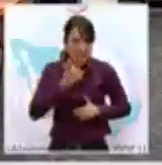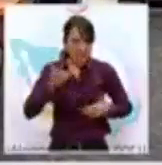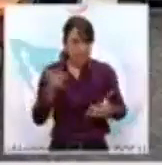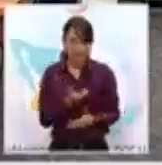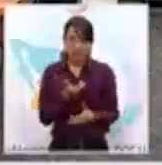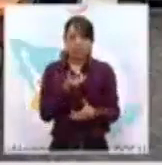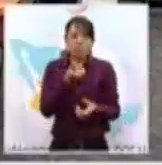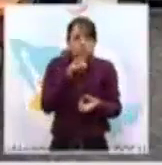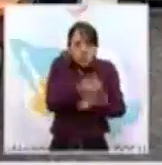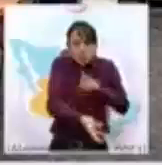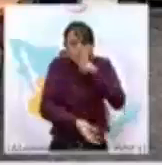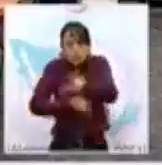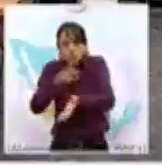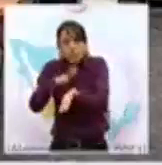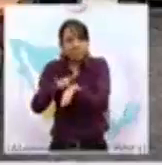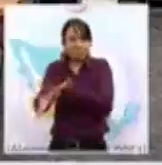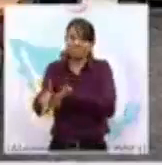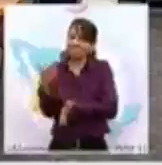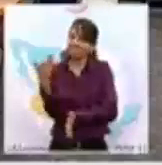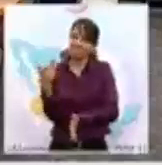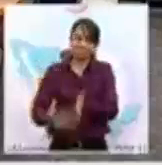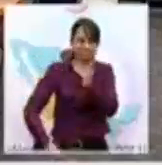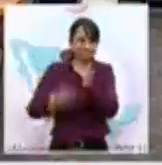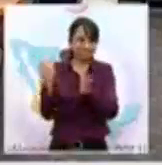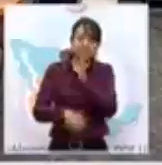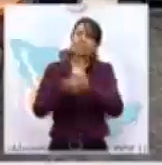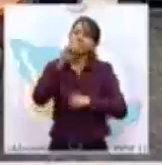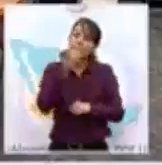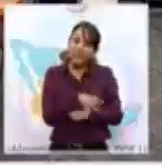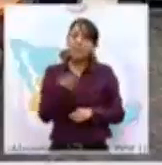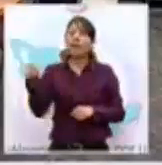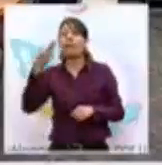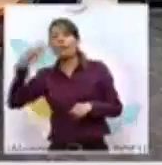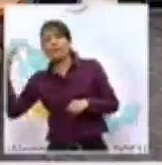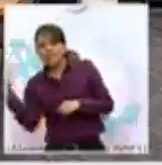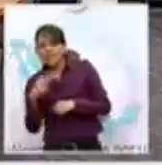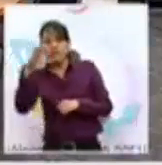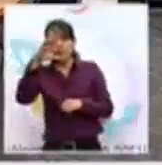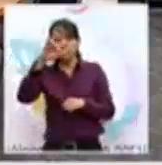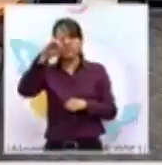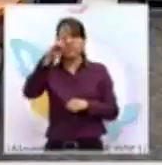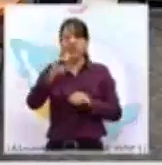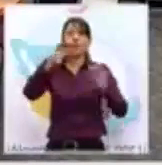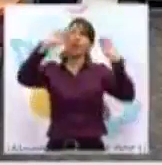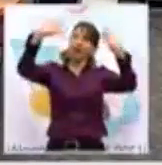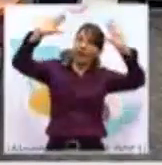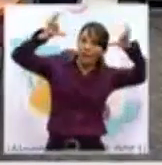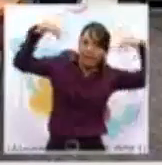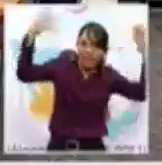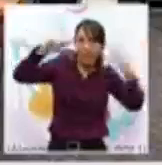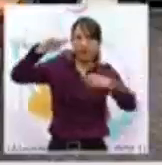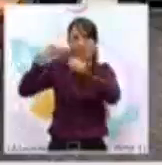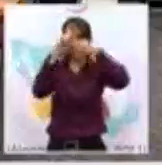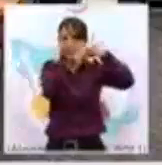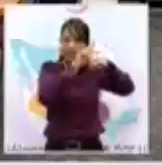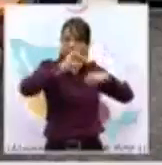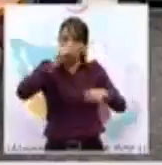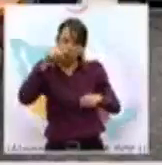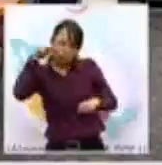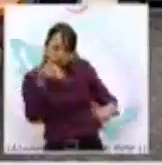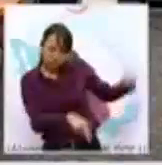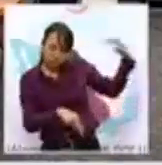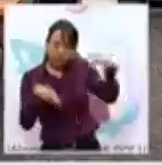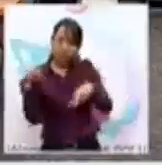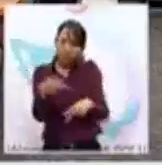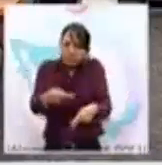que veíamos a nivel del CIDE, internacionales, etcétera, decían, bueno, ¿qué están haciendo con todo ese capital humano